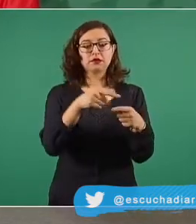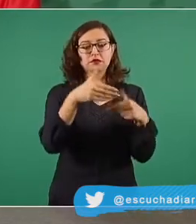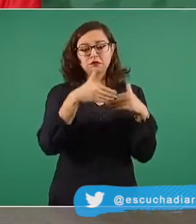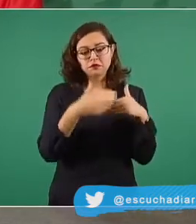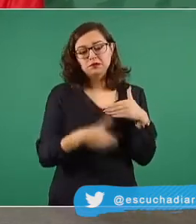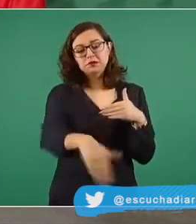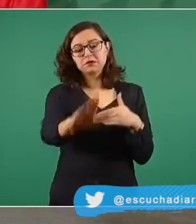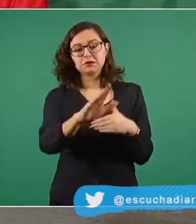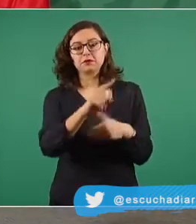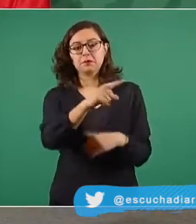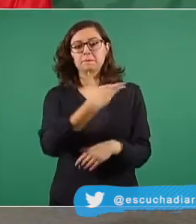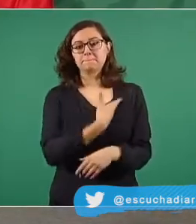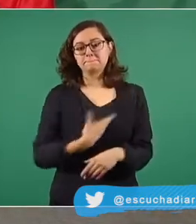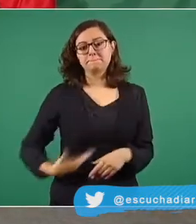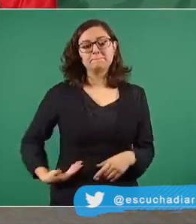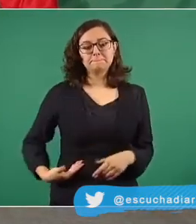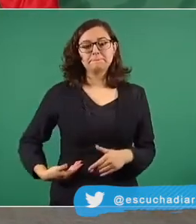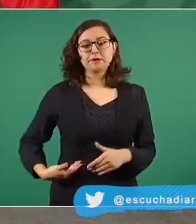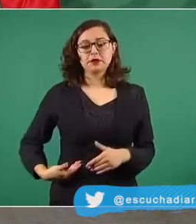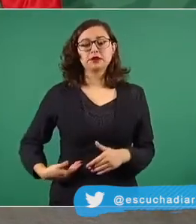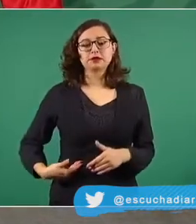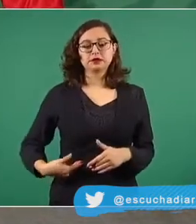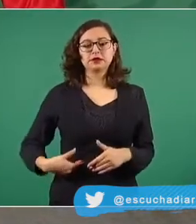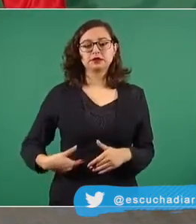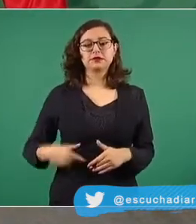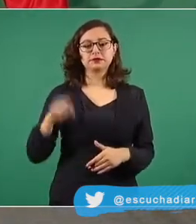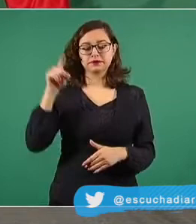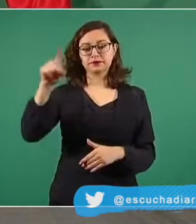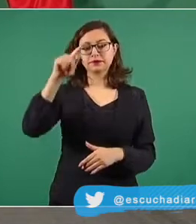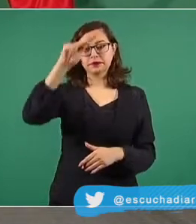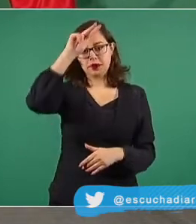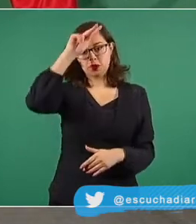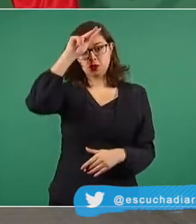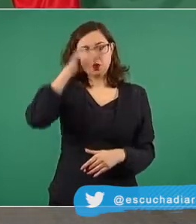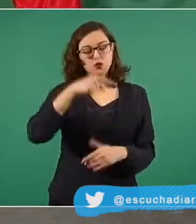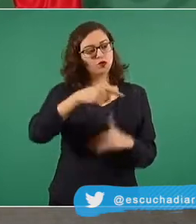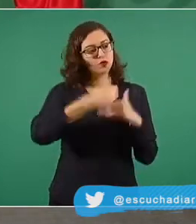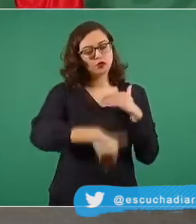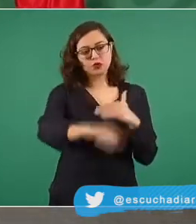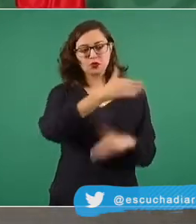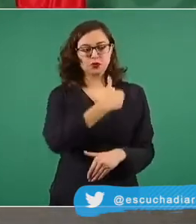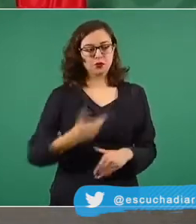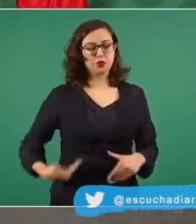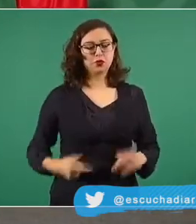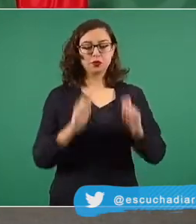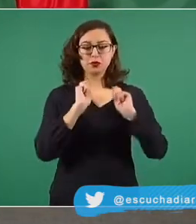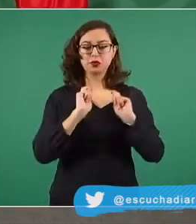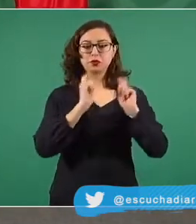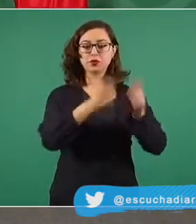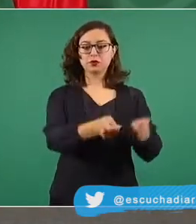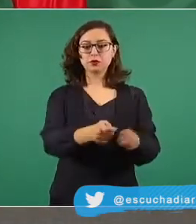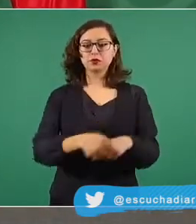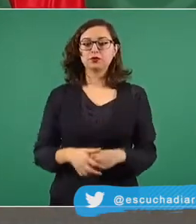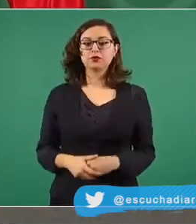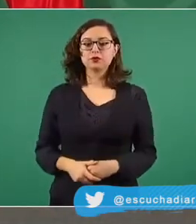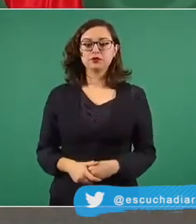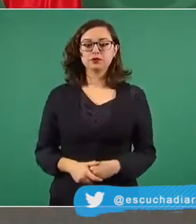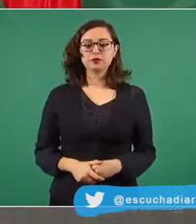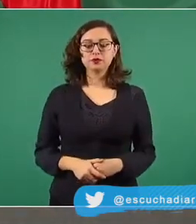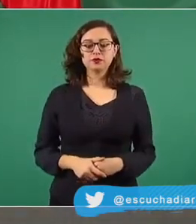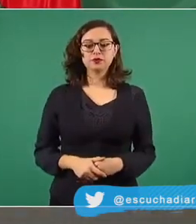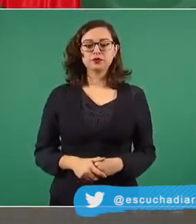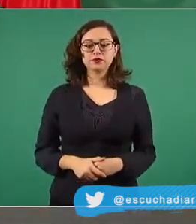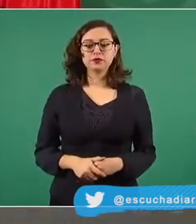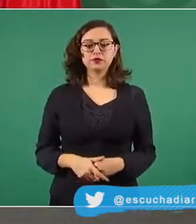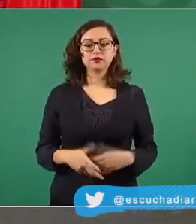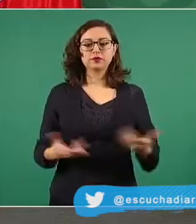las licitaciones encargadas a la ONU con el fin de garantizar el abasto en nuestro país y sortear la limitación generada por las